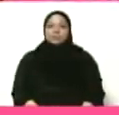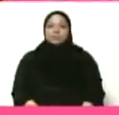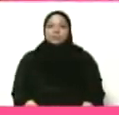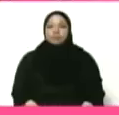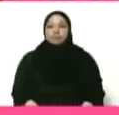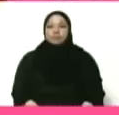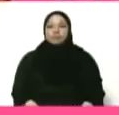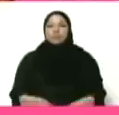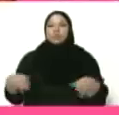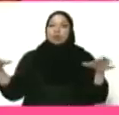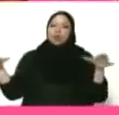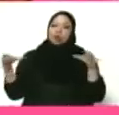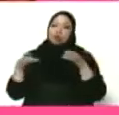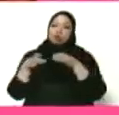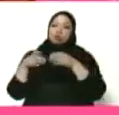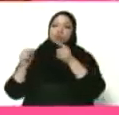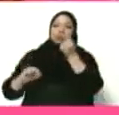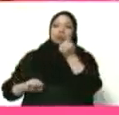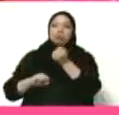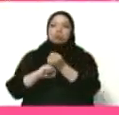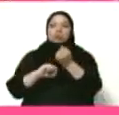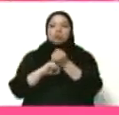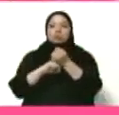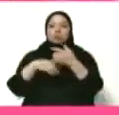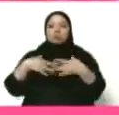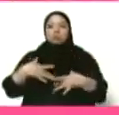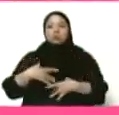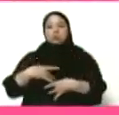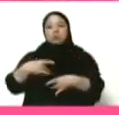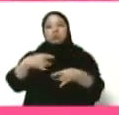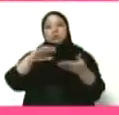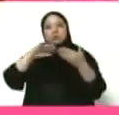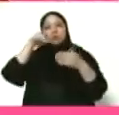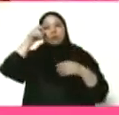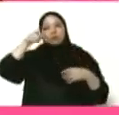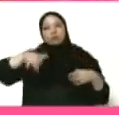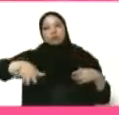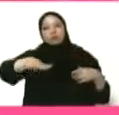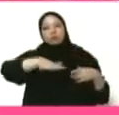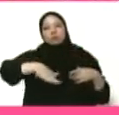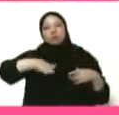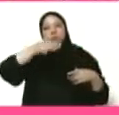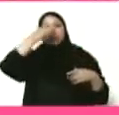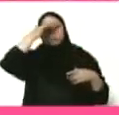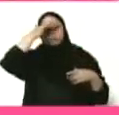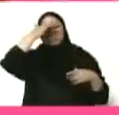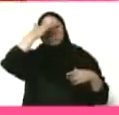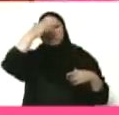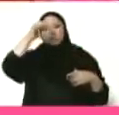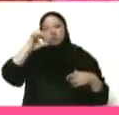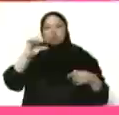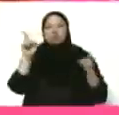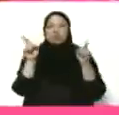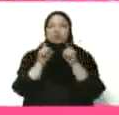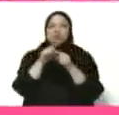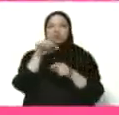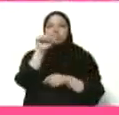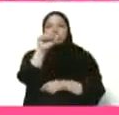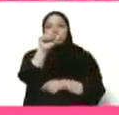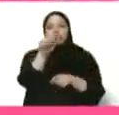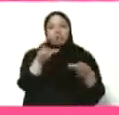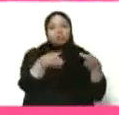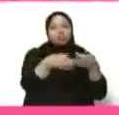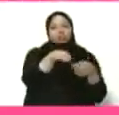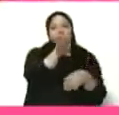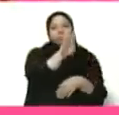Dejaron que los grupos se impusieran sobre el interés del colectivo. Los pequeños grupos. No, yo soy del grupo A, yo soy del